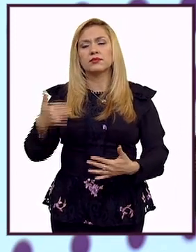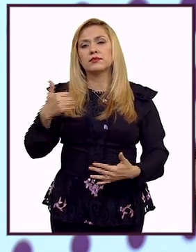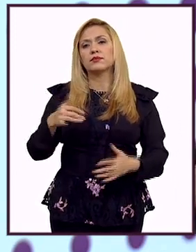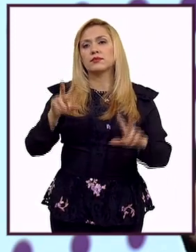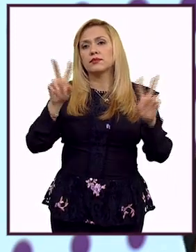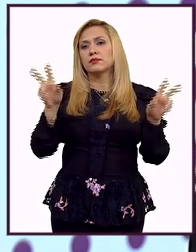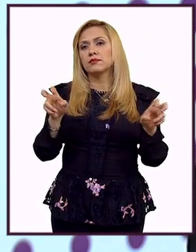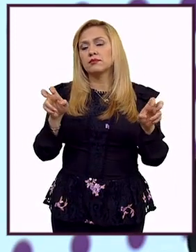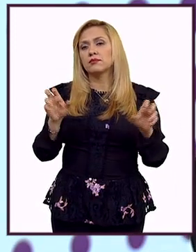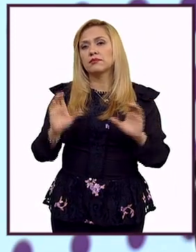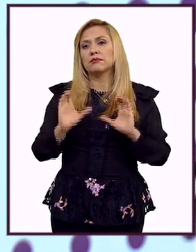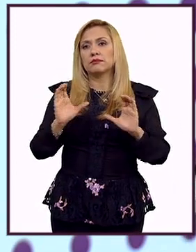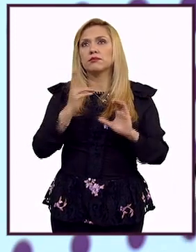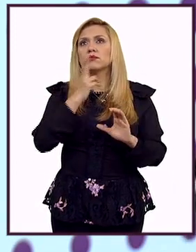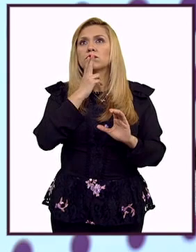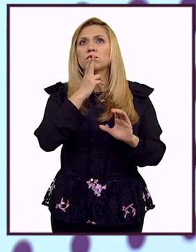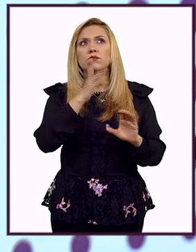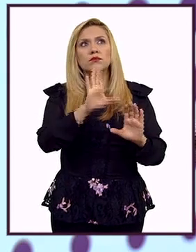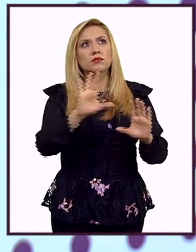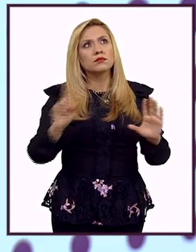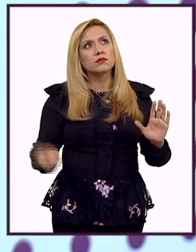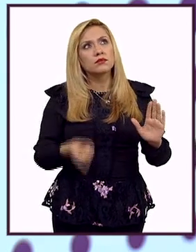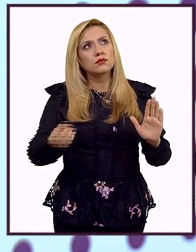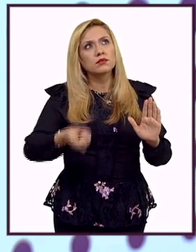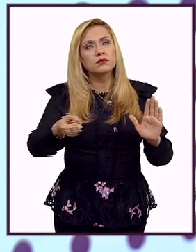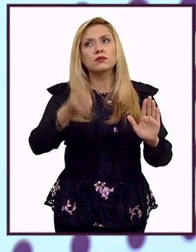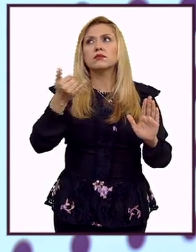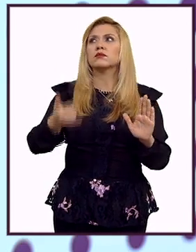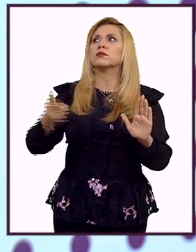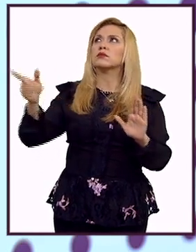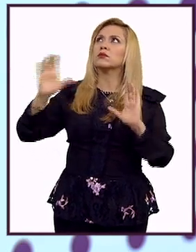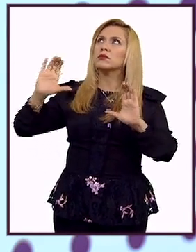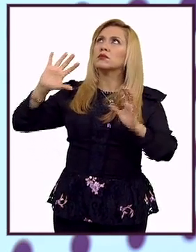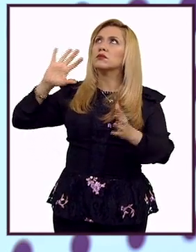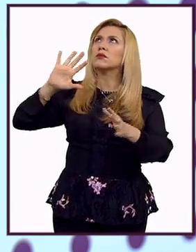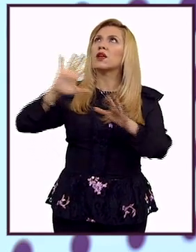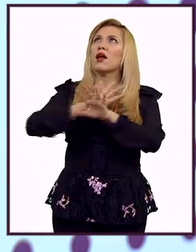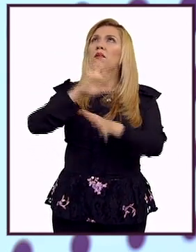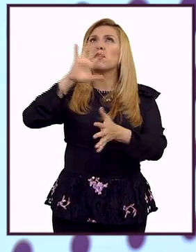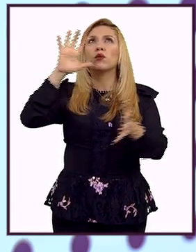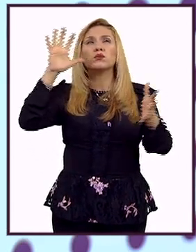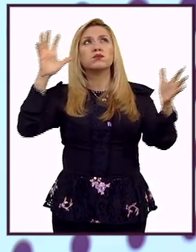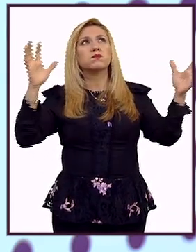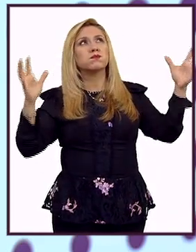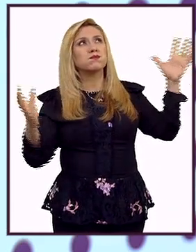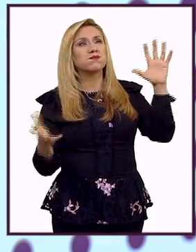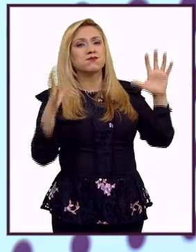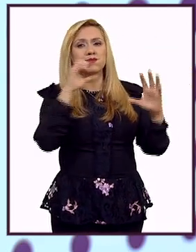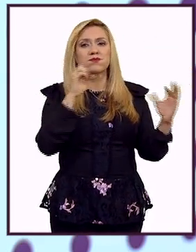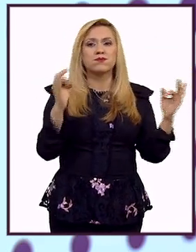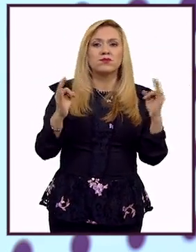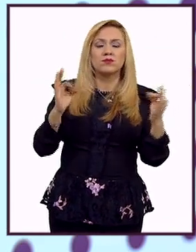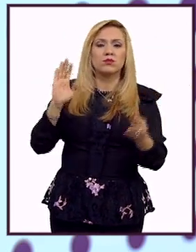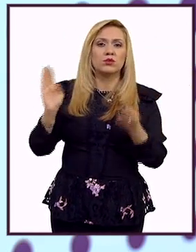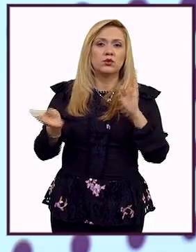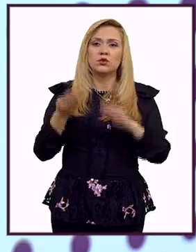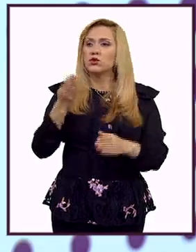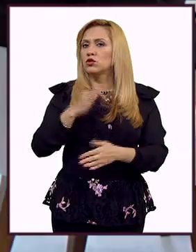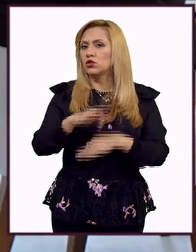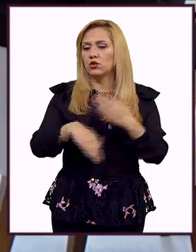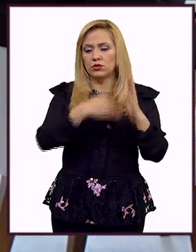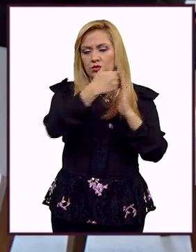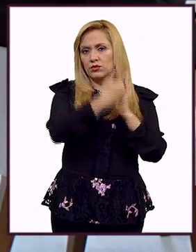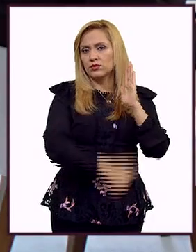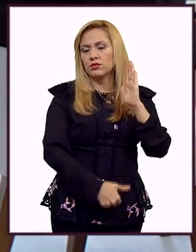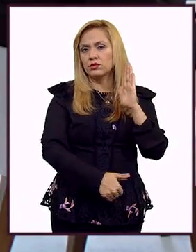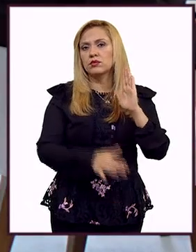de conservación y de políticas contra el cambio climático. Entonces, todo eso está en la declaración. Y bueno, esto se